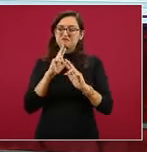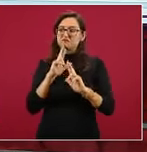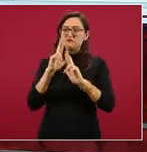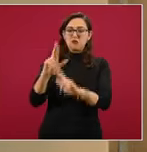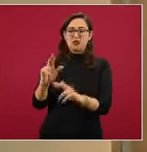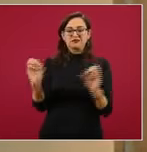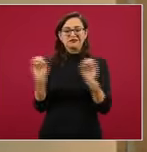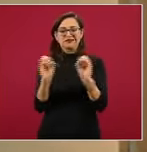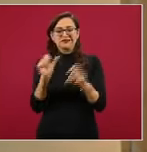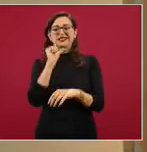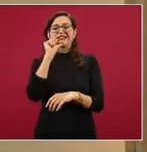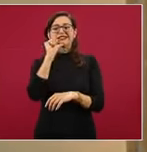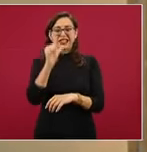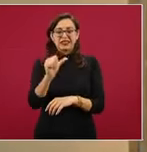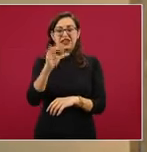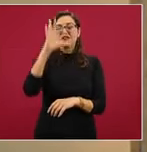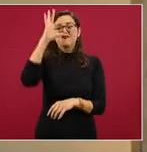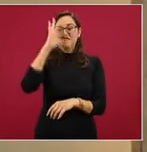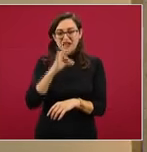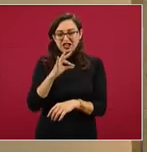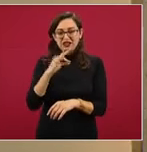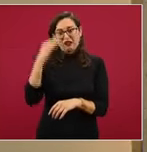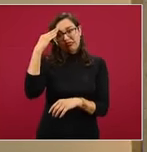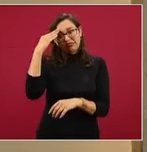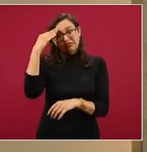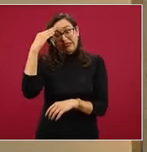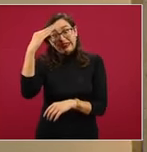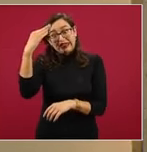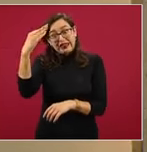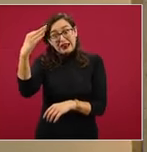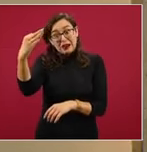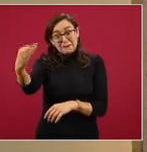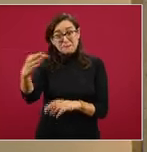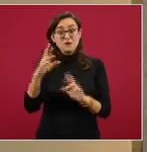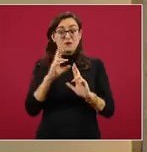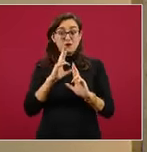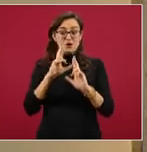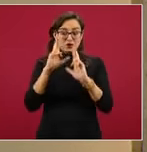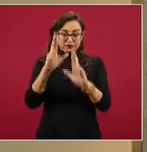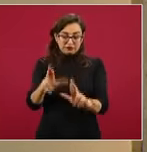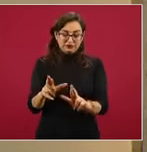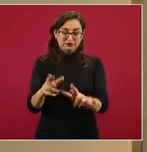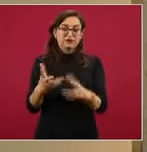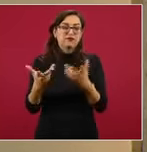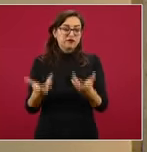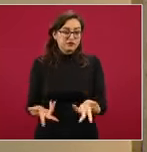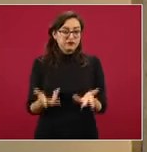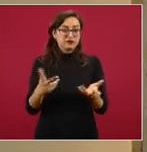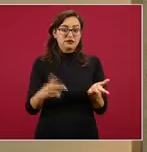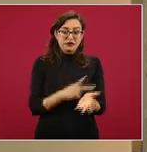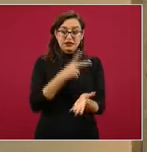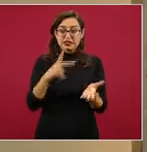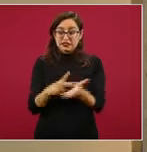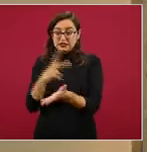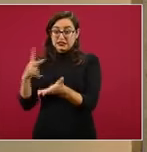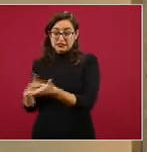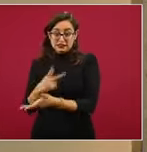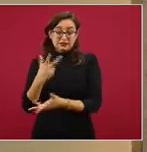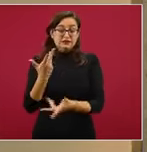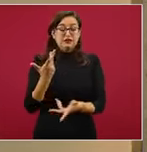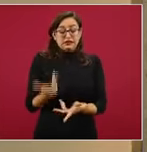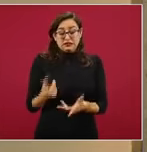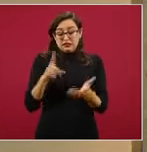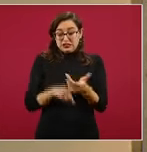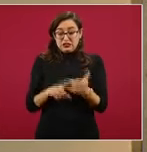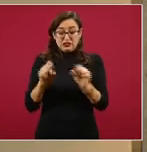por la falla en el intercambio de datos que ha habido y en la falla en la intermitencia del servicio del sistema